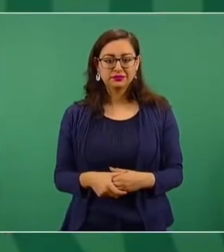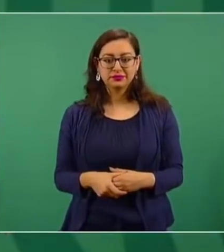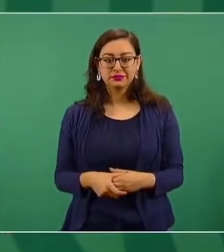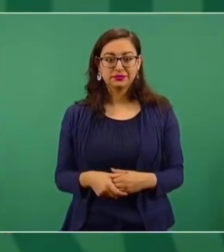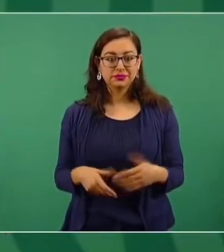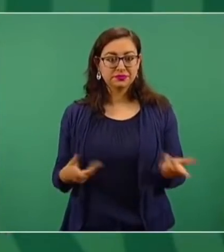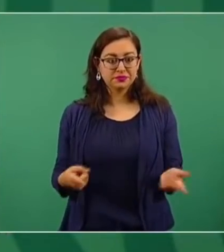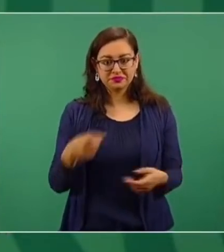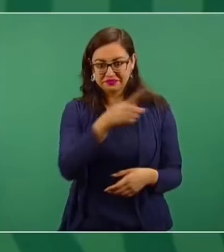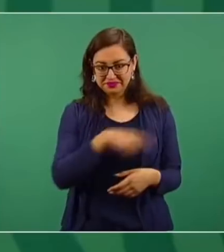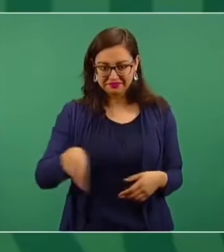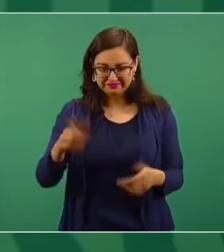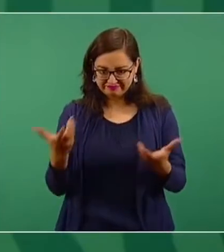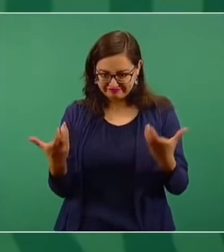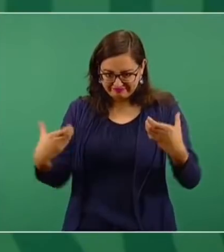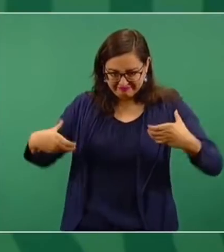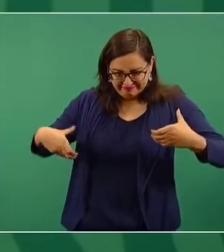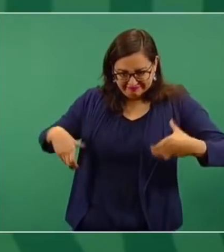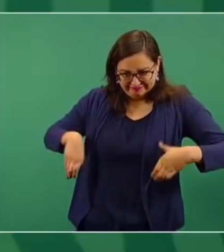eran atracos,